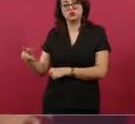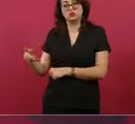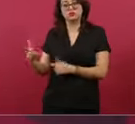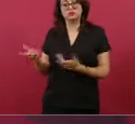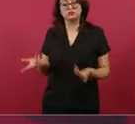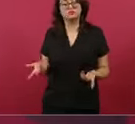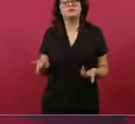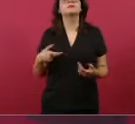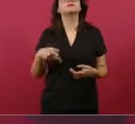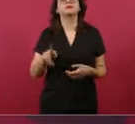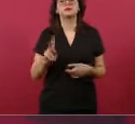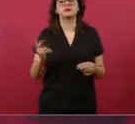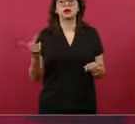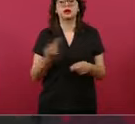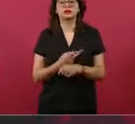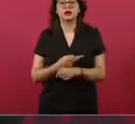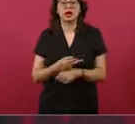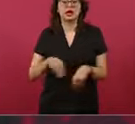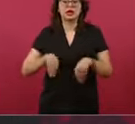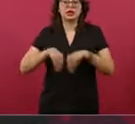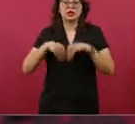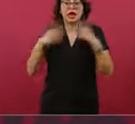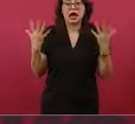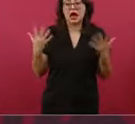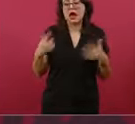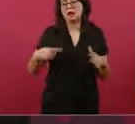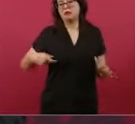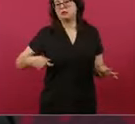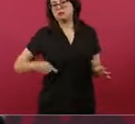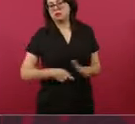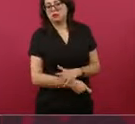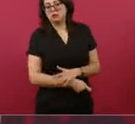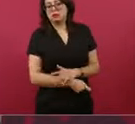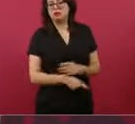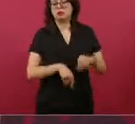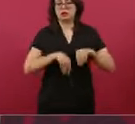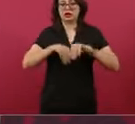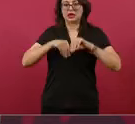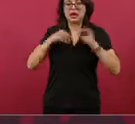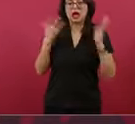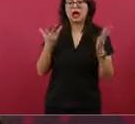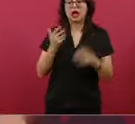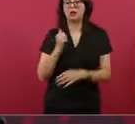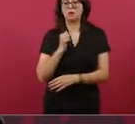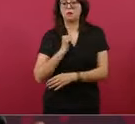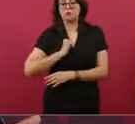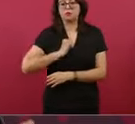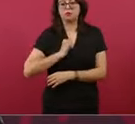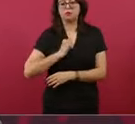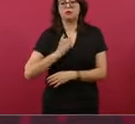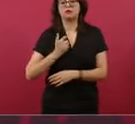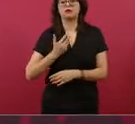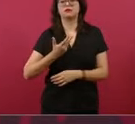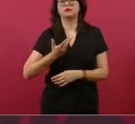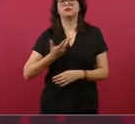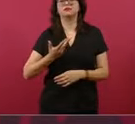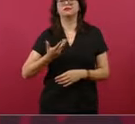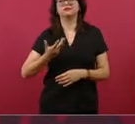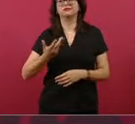Bueno, porque hubo influencias Ahora, ¿qué tenemos que hacer?